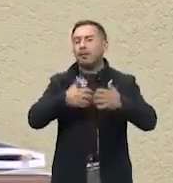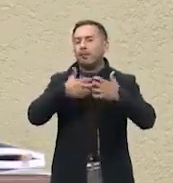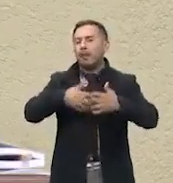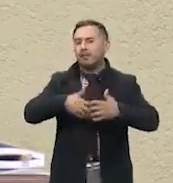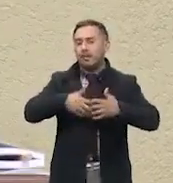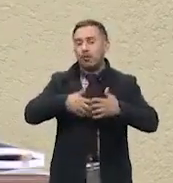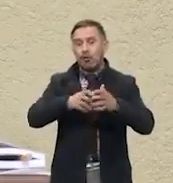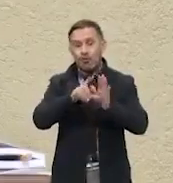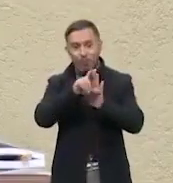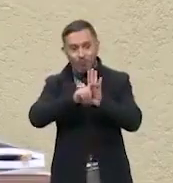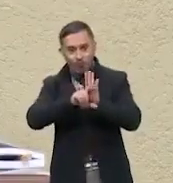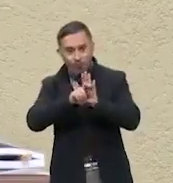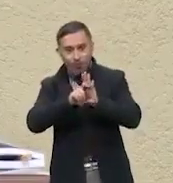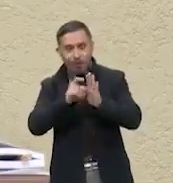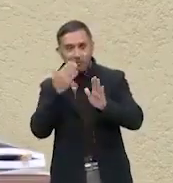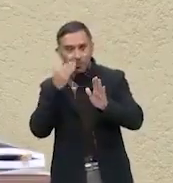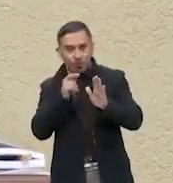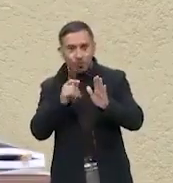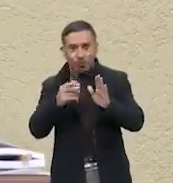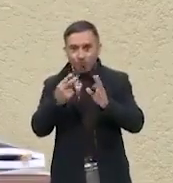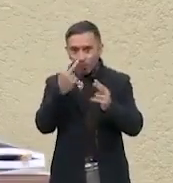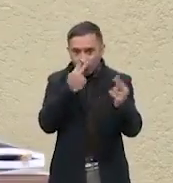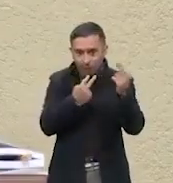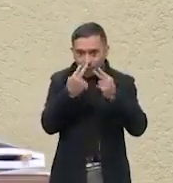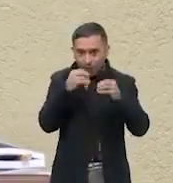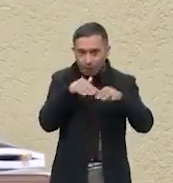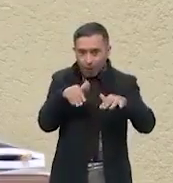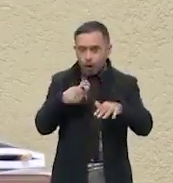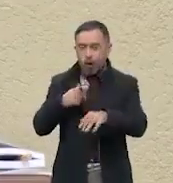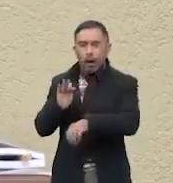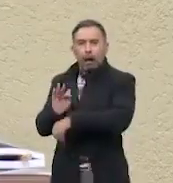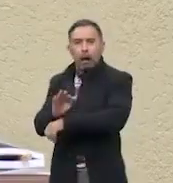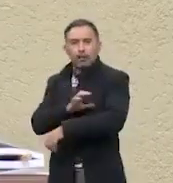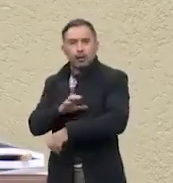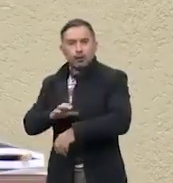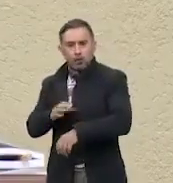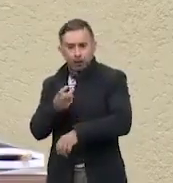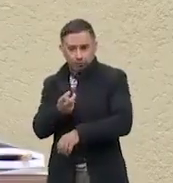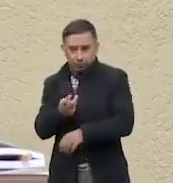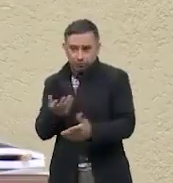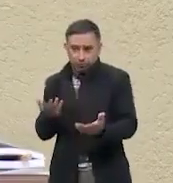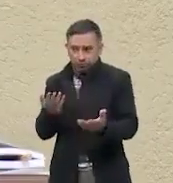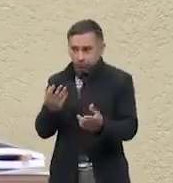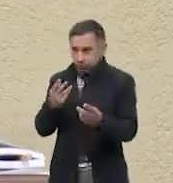Invito que discutamos eso, porque eso es lo que se está planteando el propio proyecto.